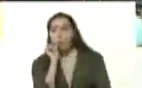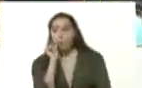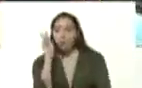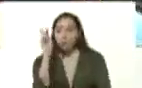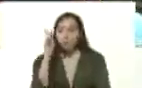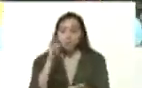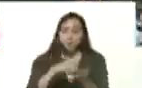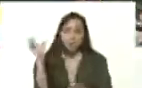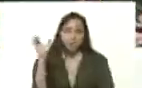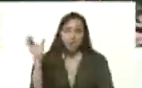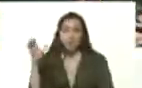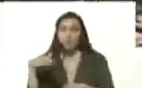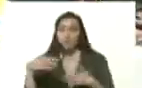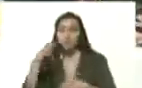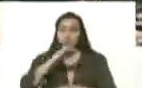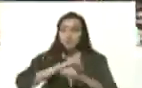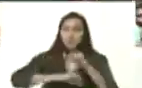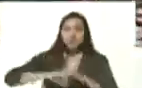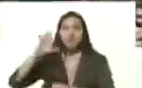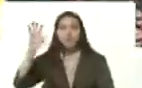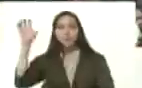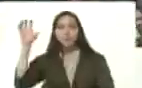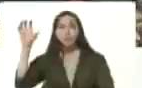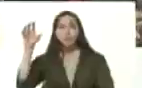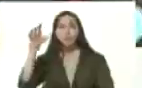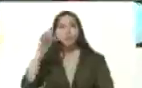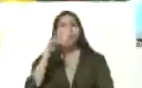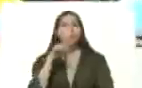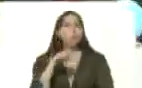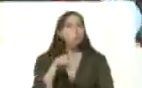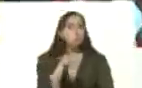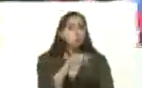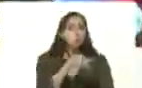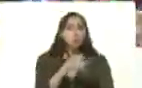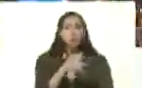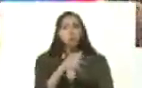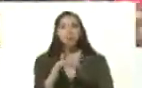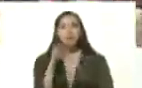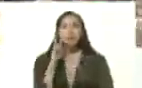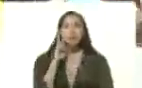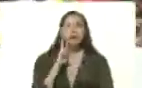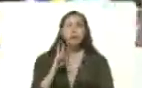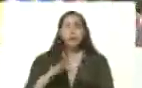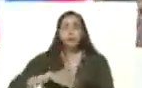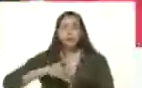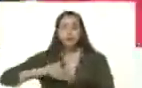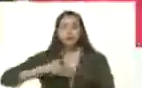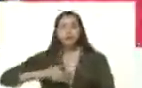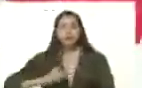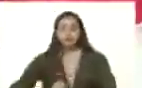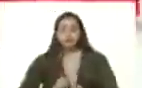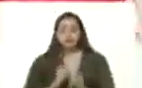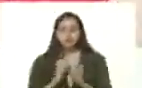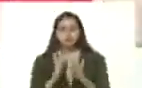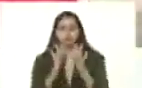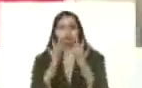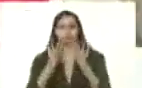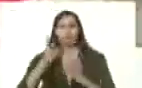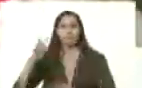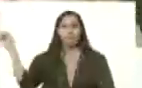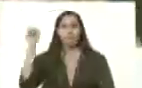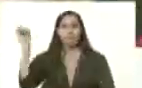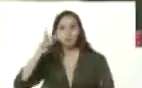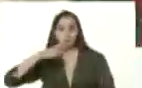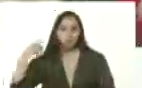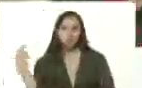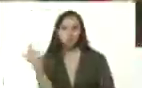a Caracas a defender la patria, van ustedes a ver el verdadero sentir del pueblo venezolano, de la mujer llanera,